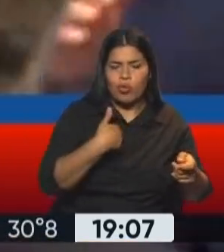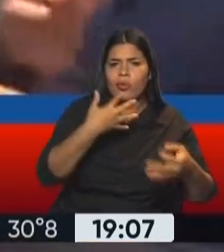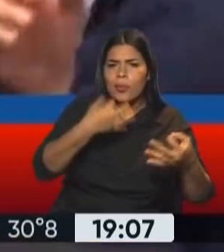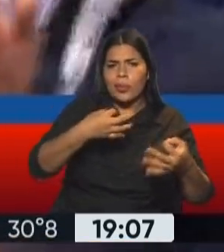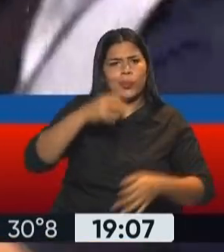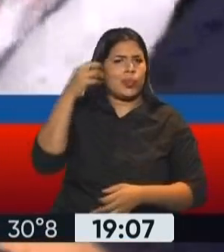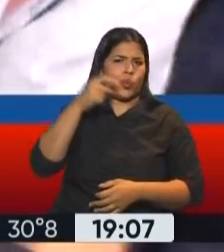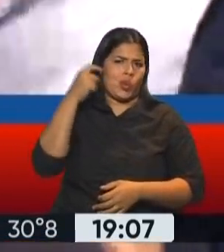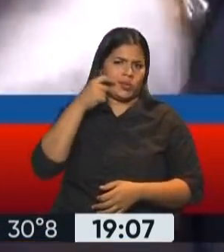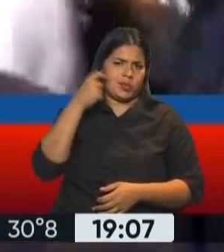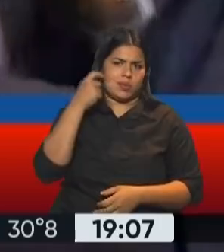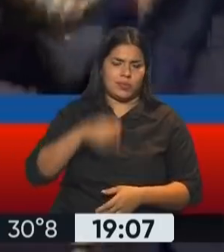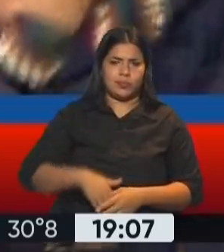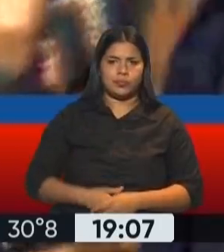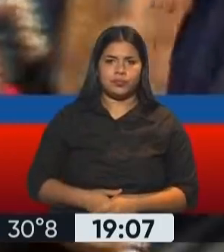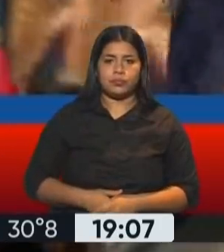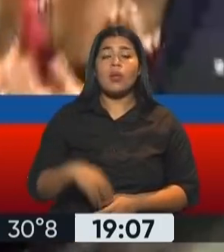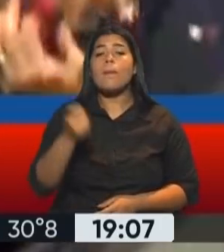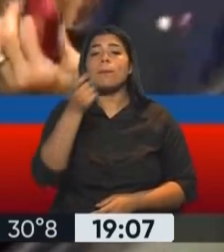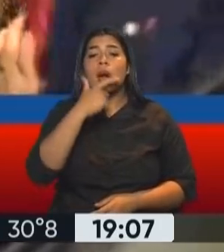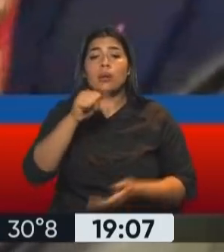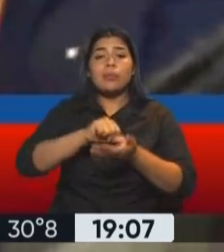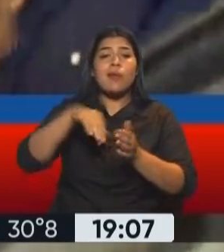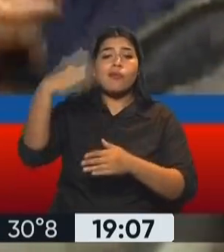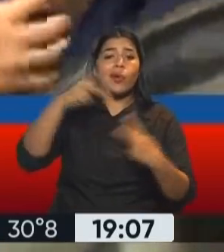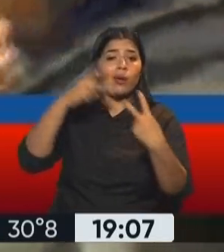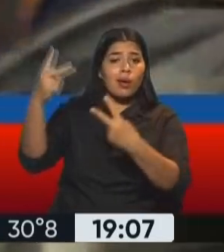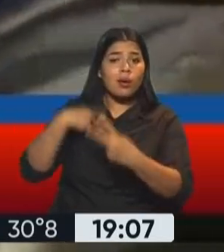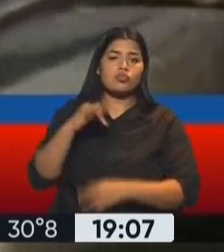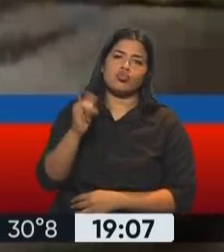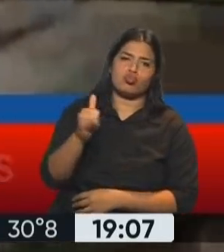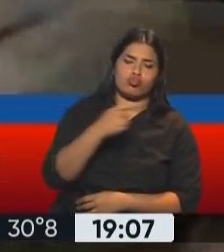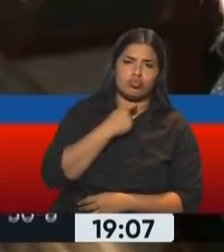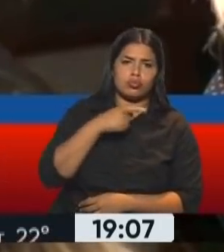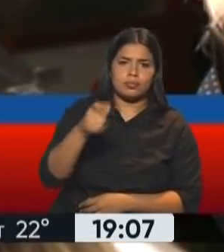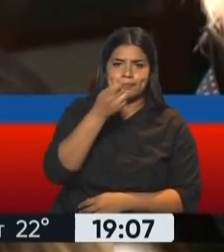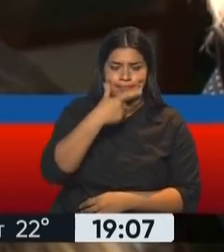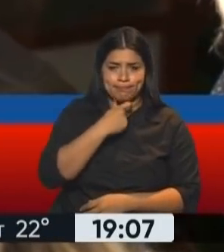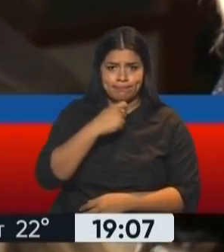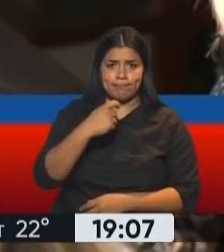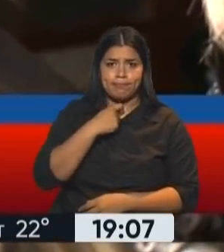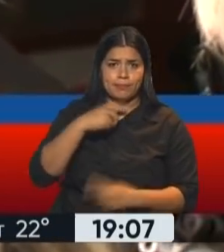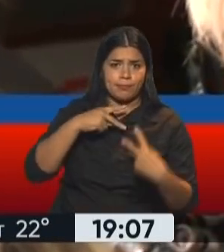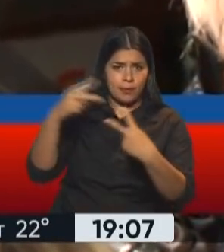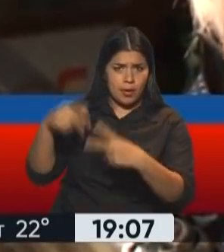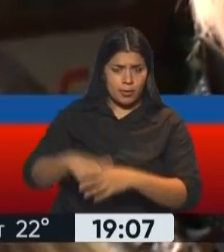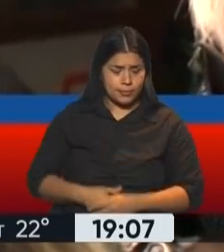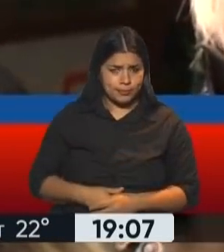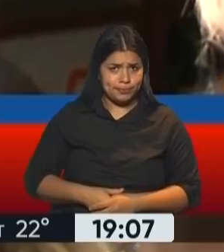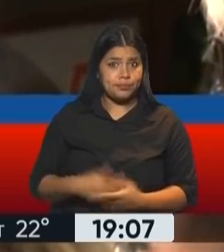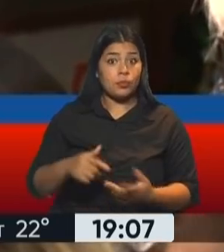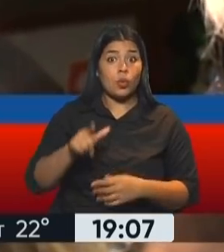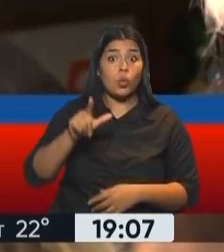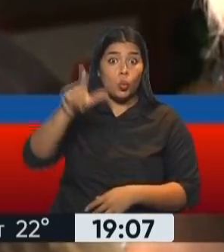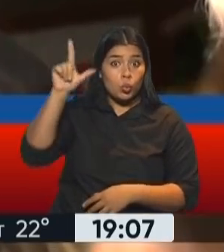vergüenza. ¿Van a pedir que Macri se vaya del país? Por supuesto, de hecho quiere irse del país. Fíjense que el